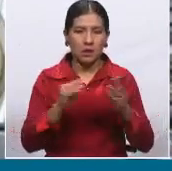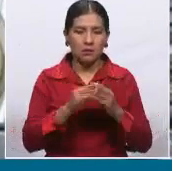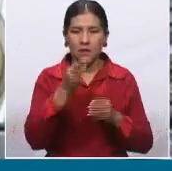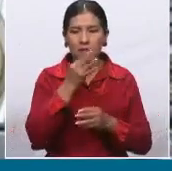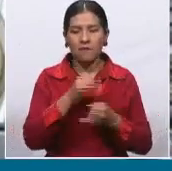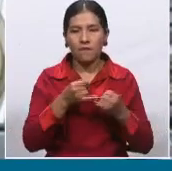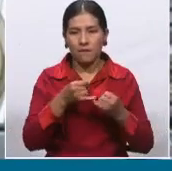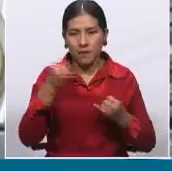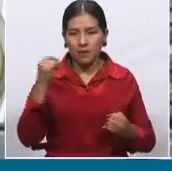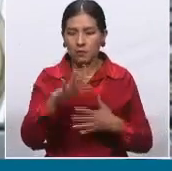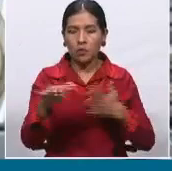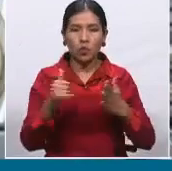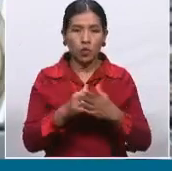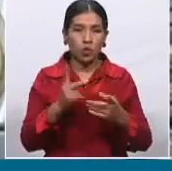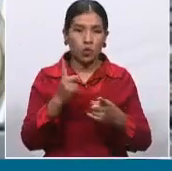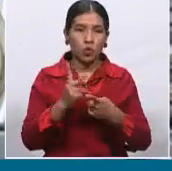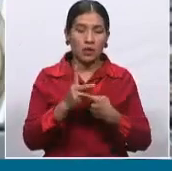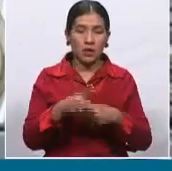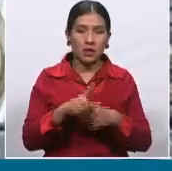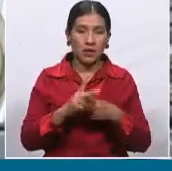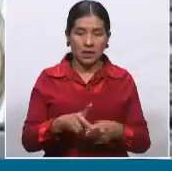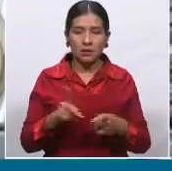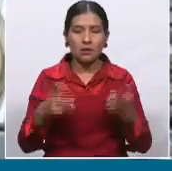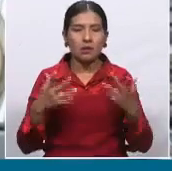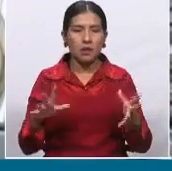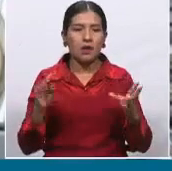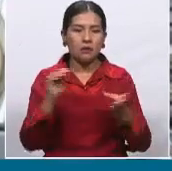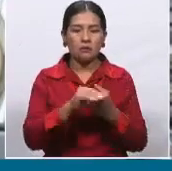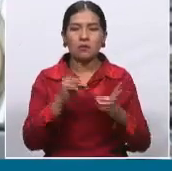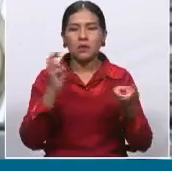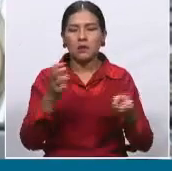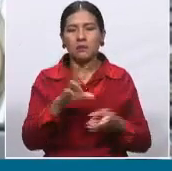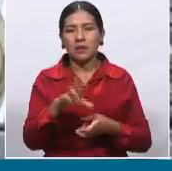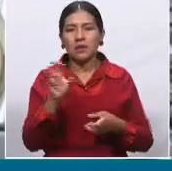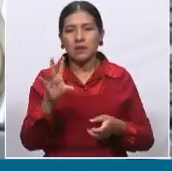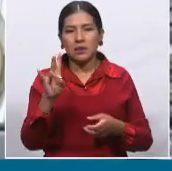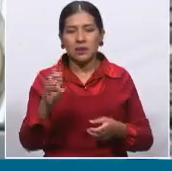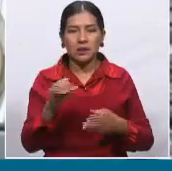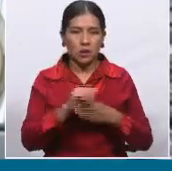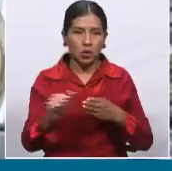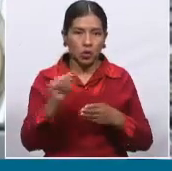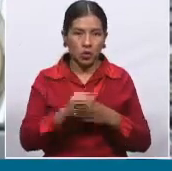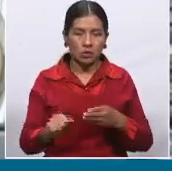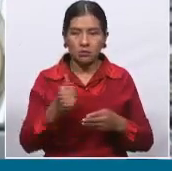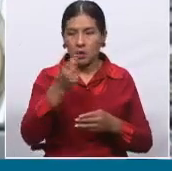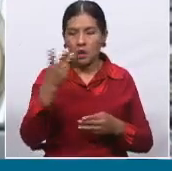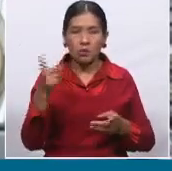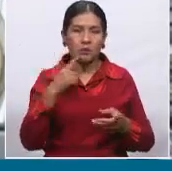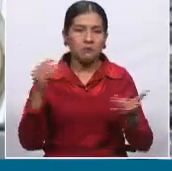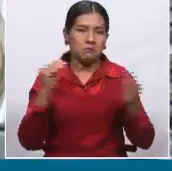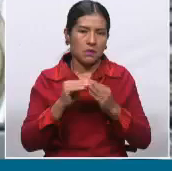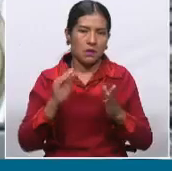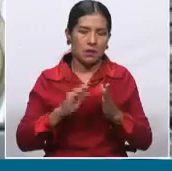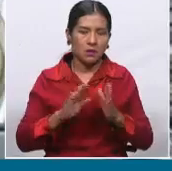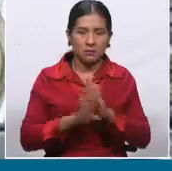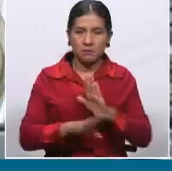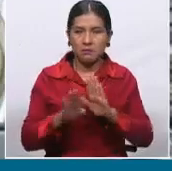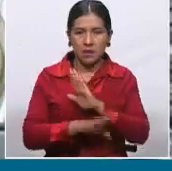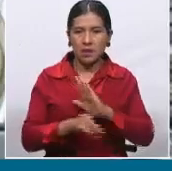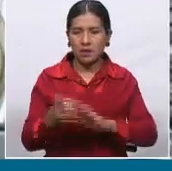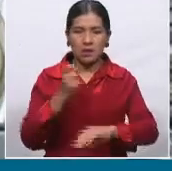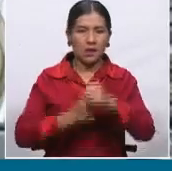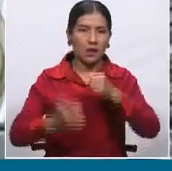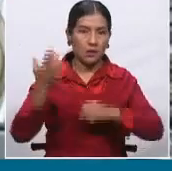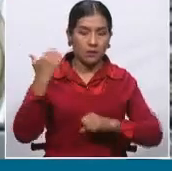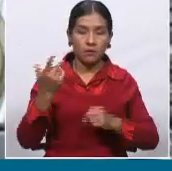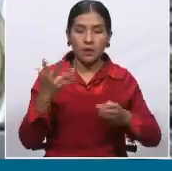kilo llega a costar entre 370 dólares, que fue el precio más barato inclusive el pasado año, llegó a